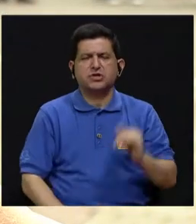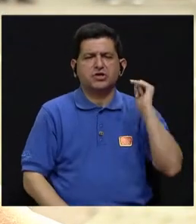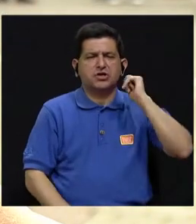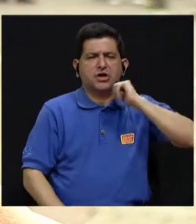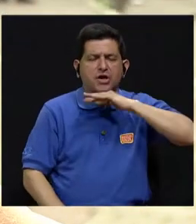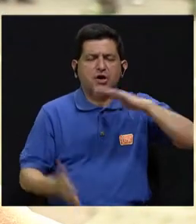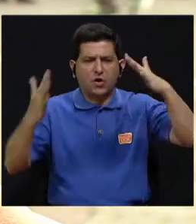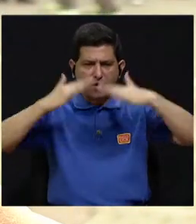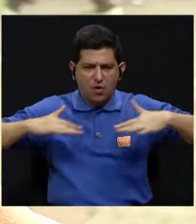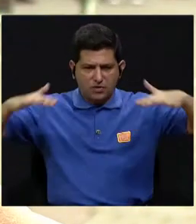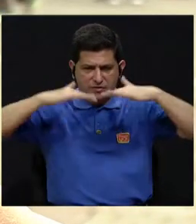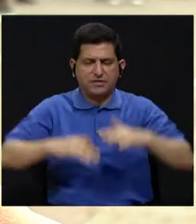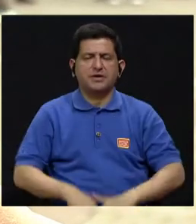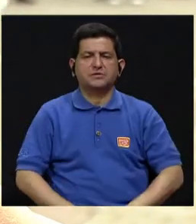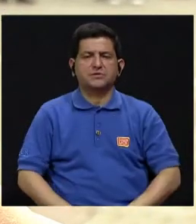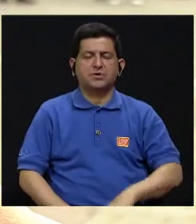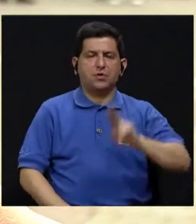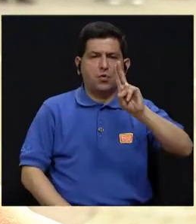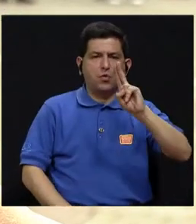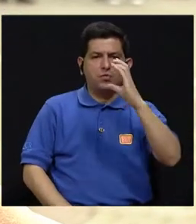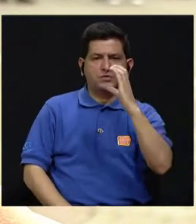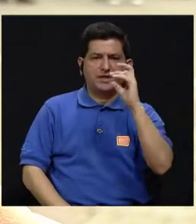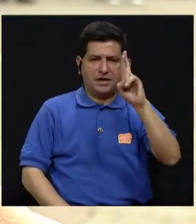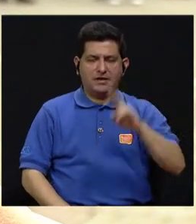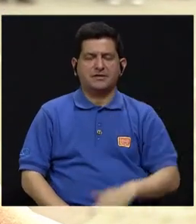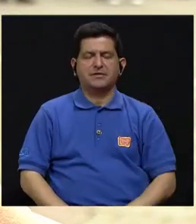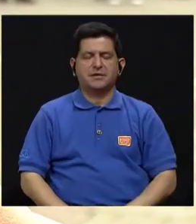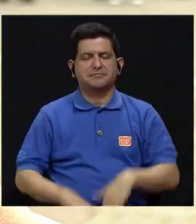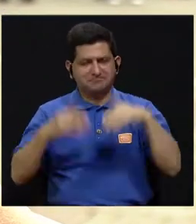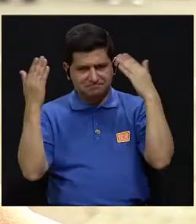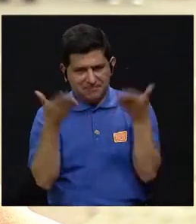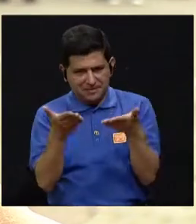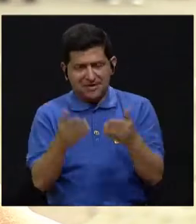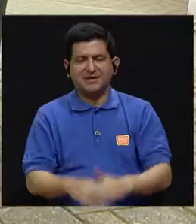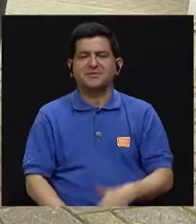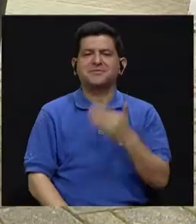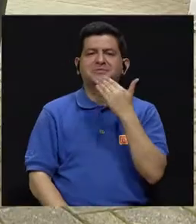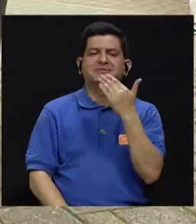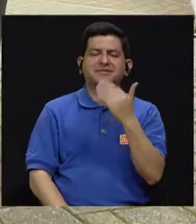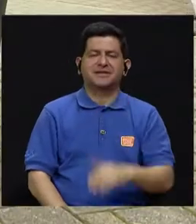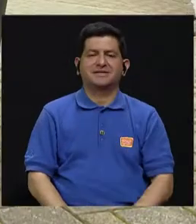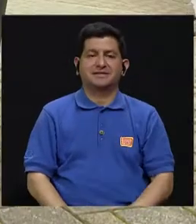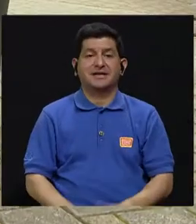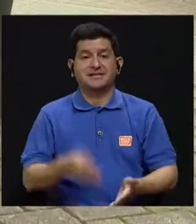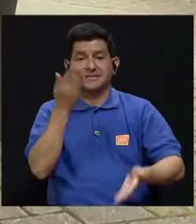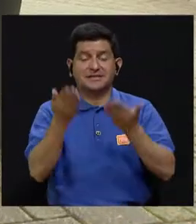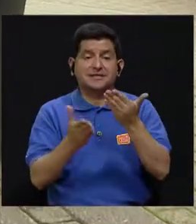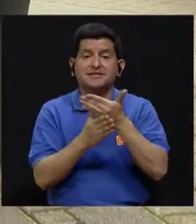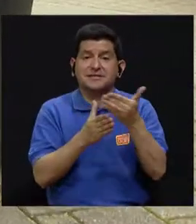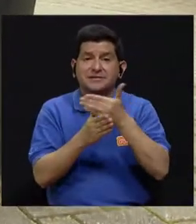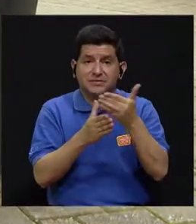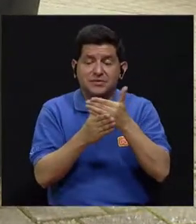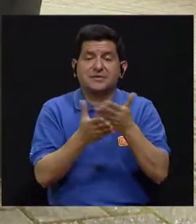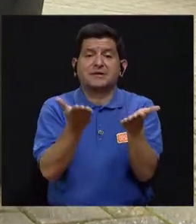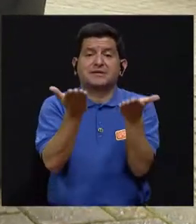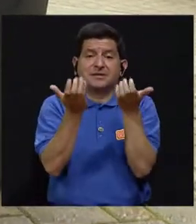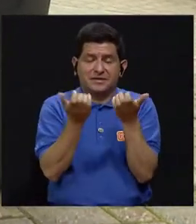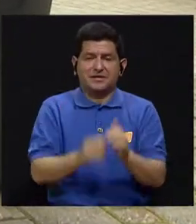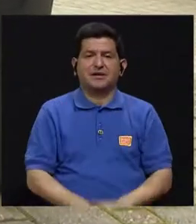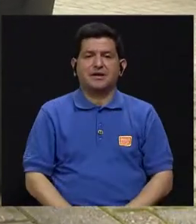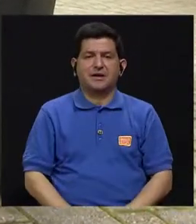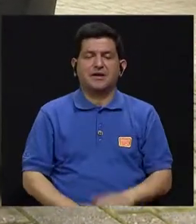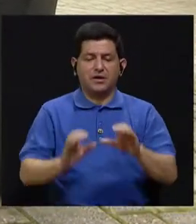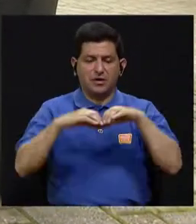en Contaminación Ambiental de la Universidad de Costa Rica. Johan, bienvenido. Y es que tal vez quería compartirles